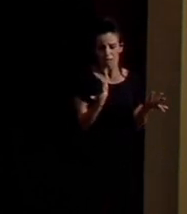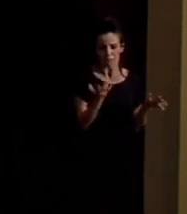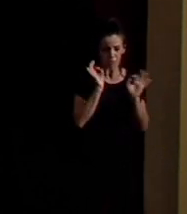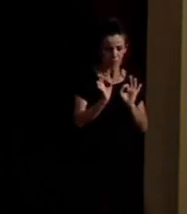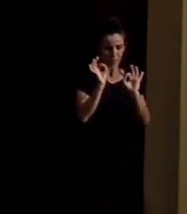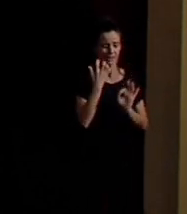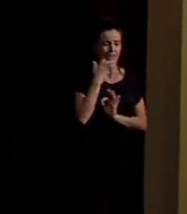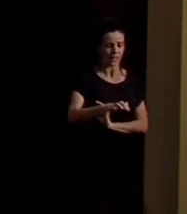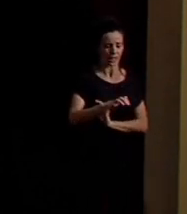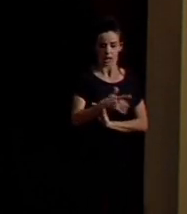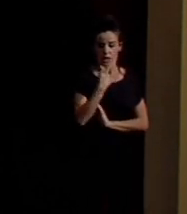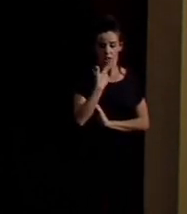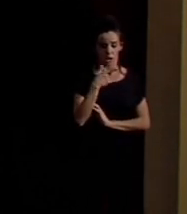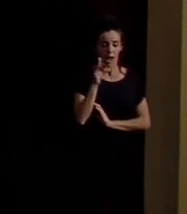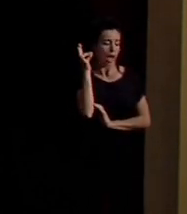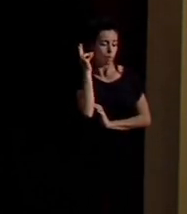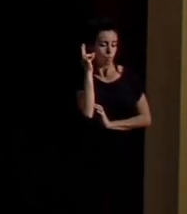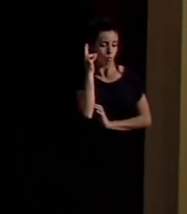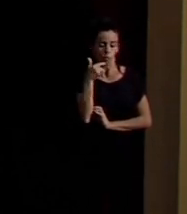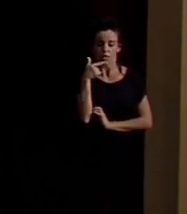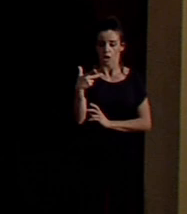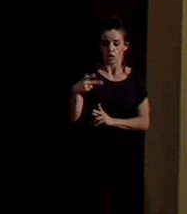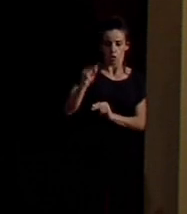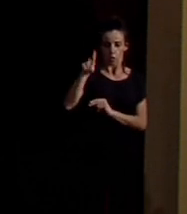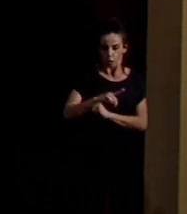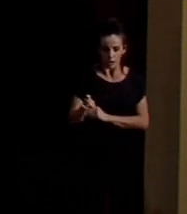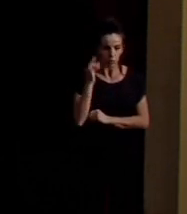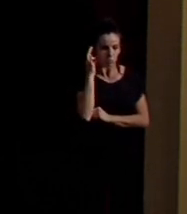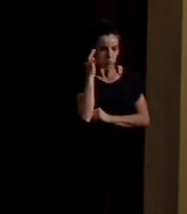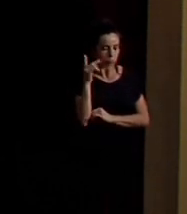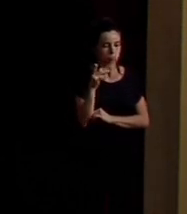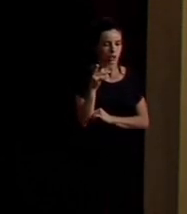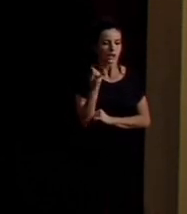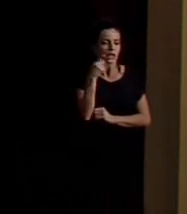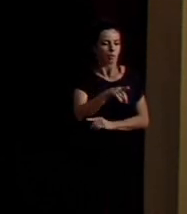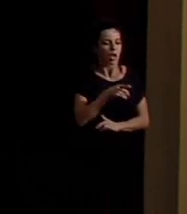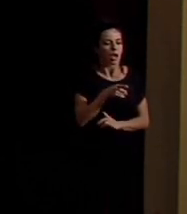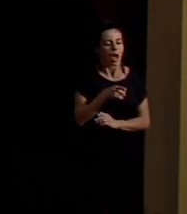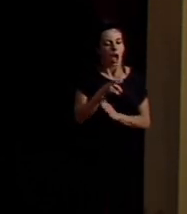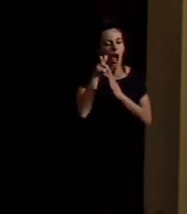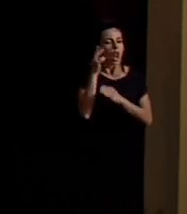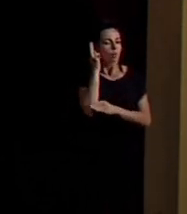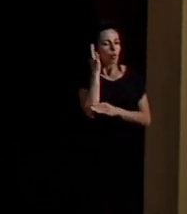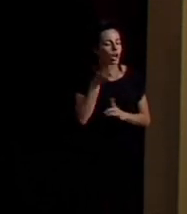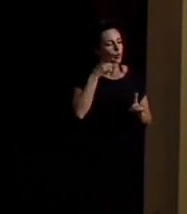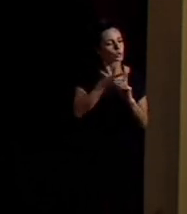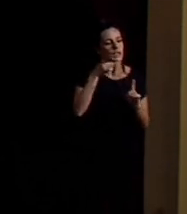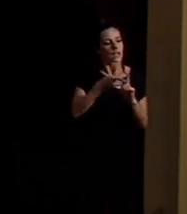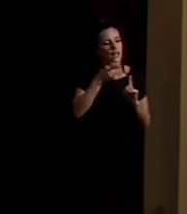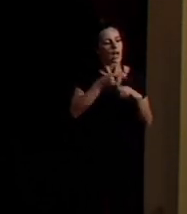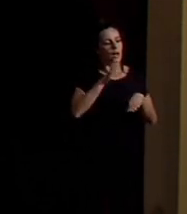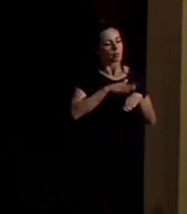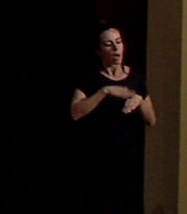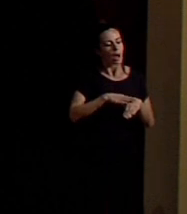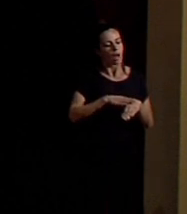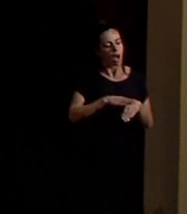¿no? Por un lado, la negación de lo femenino, como también se decía aquí esta mañana, y luego también el uso de las mujeres para reafirmar la